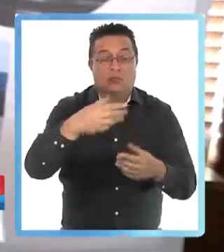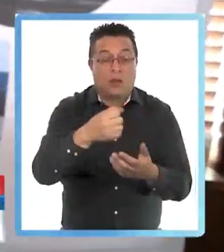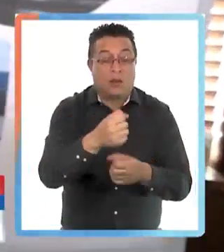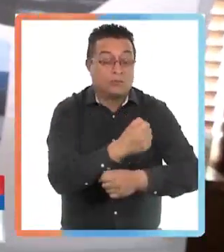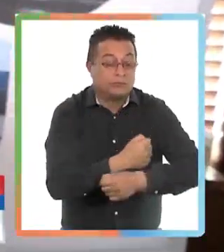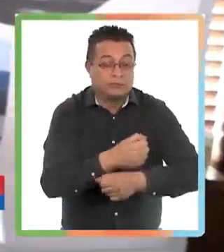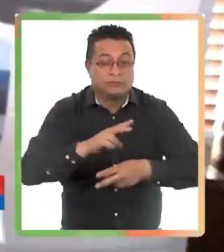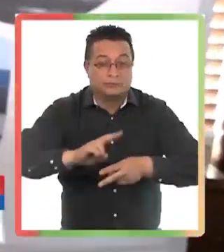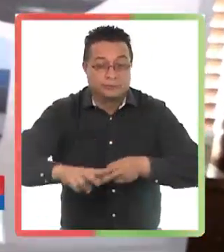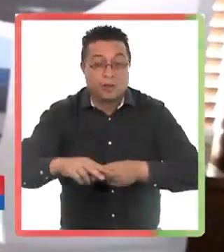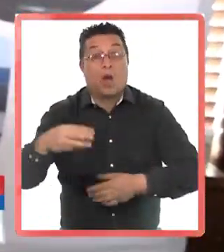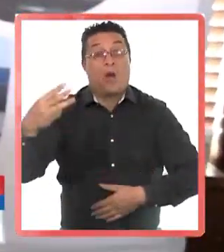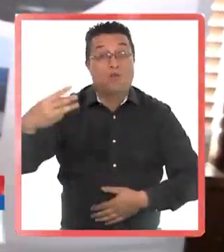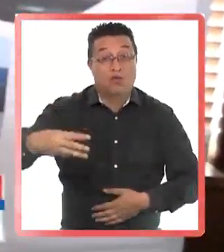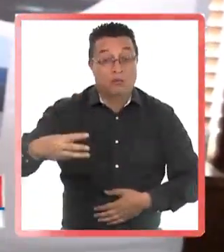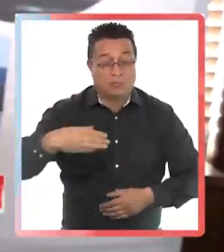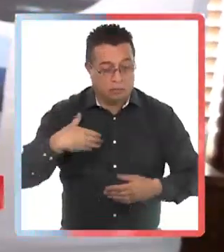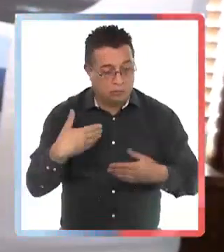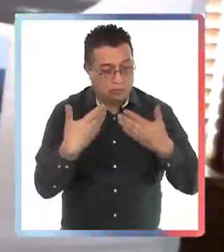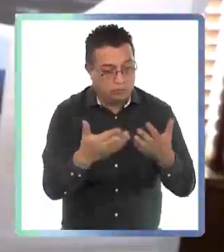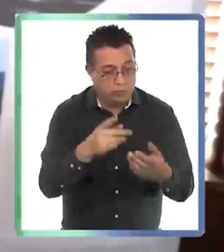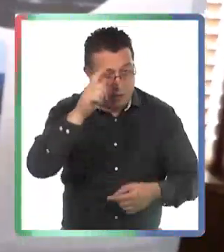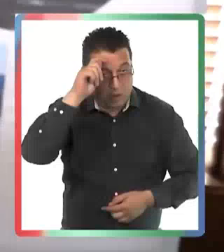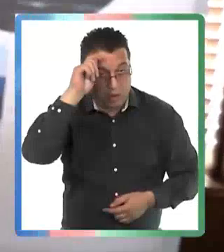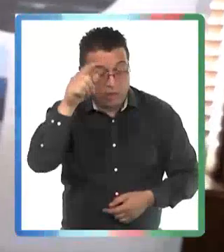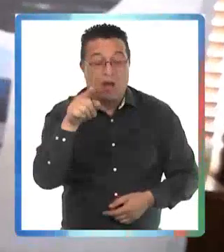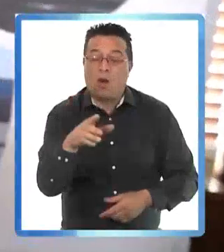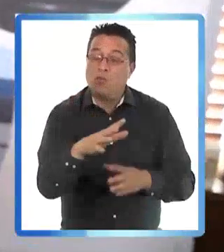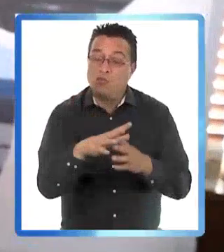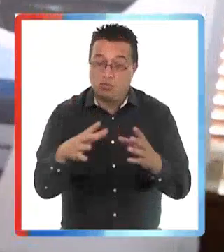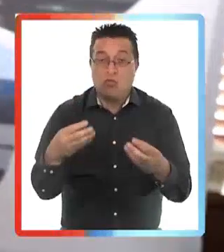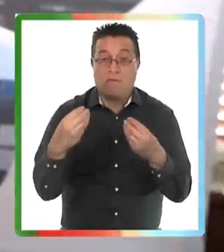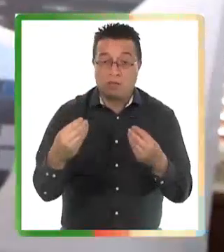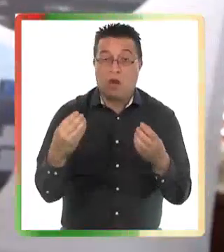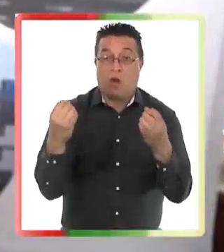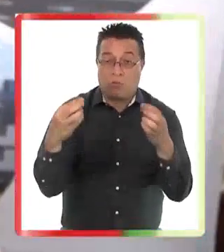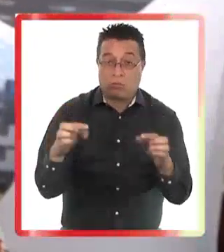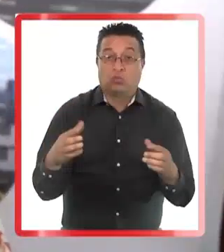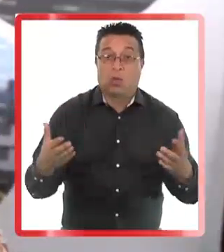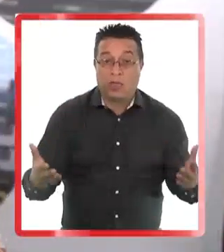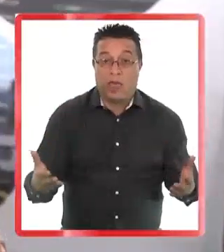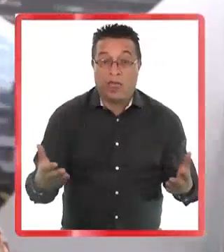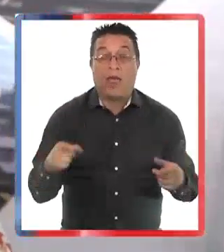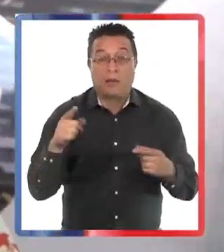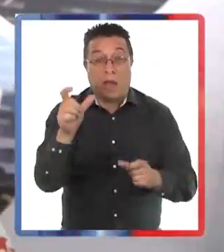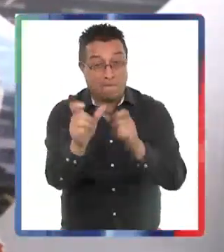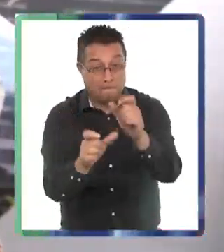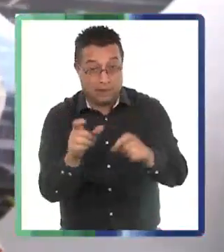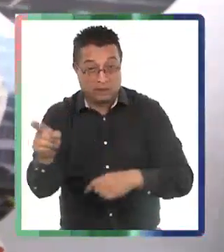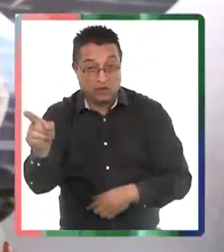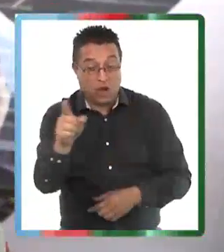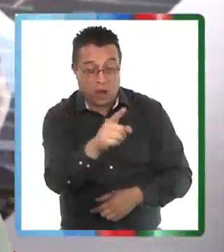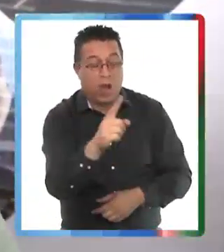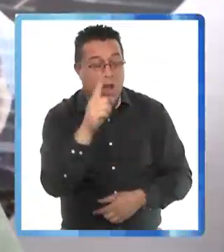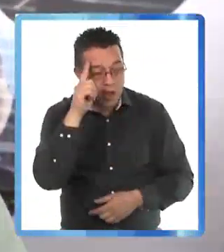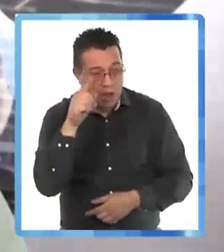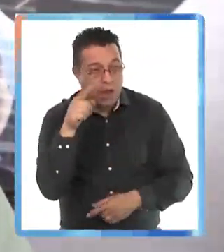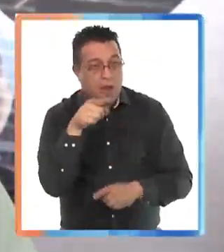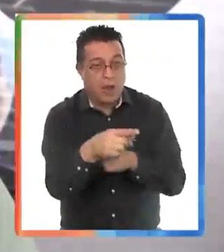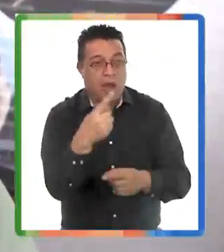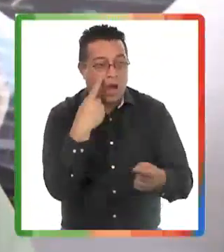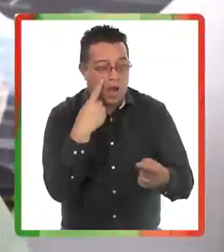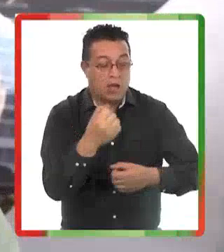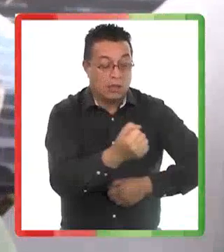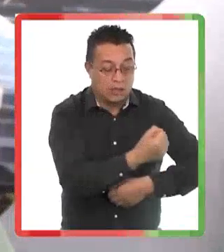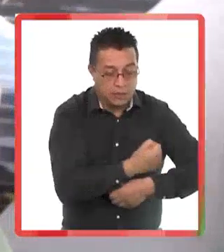¿cierto?, a lo que son las preparaciones. Entonces, que la municipalidad esté con esta iniciativa, encuentro que es una muy buena oportunidad para eso, para que la gente en sí